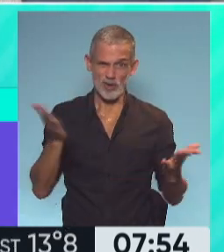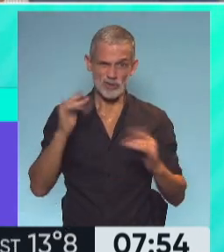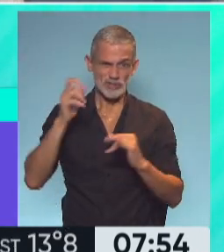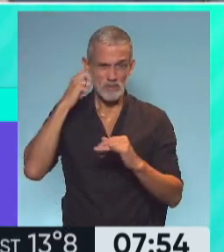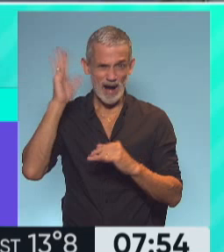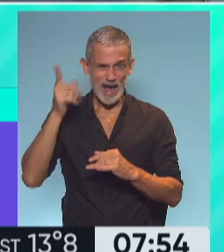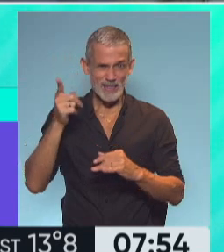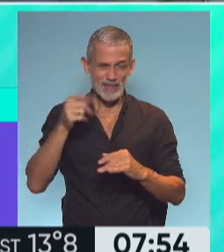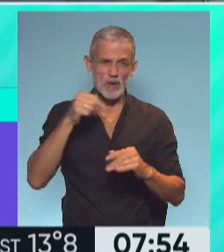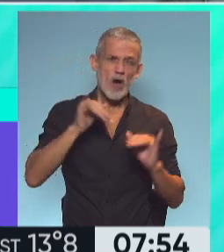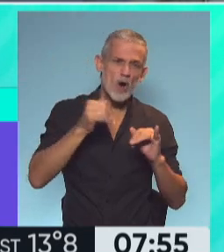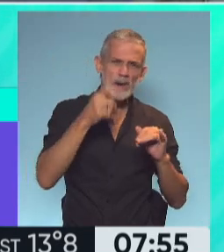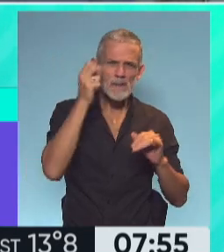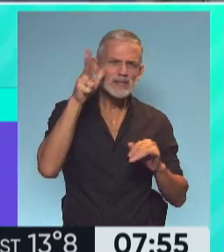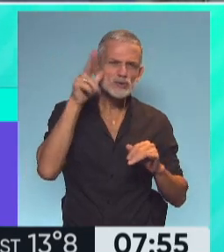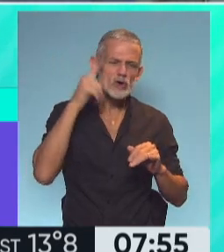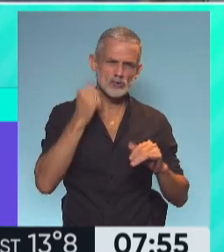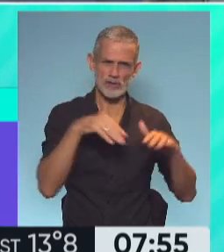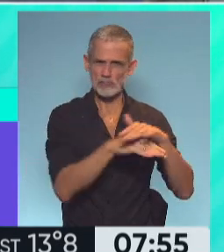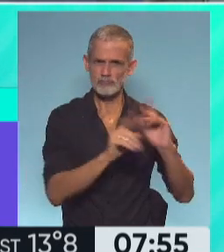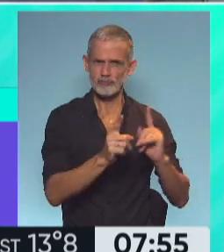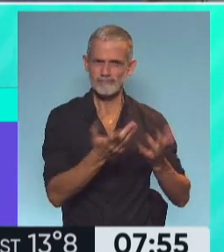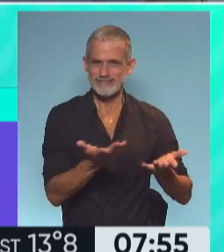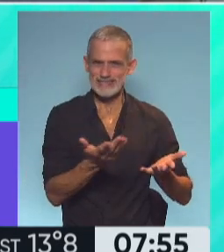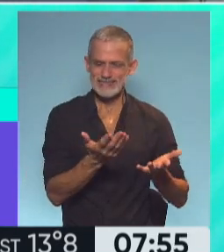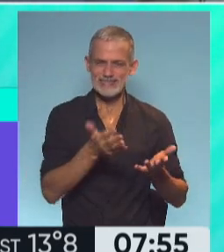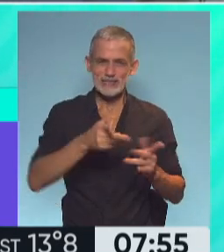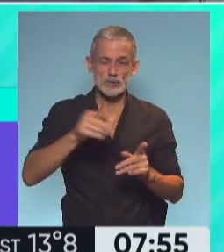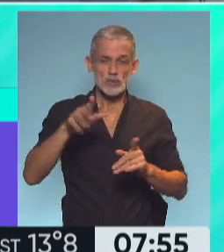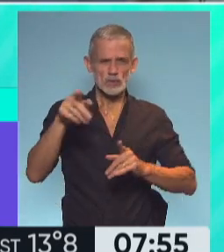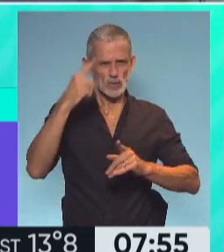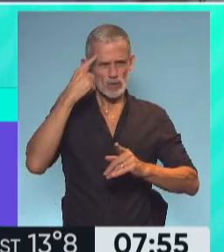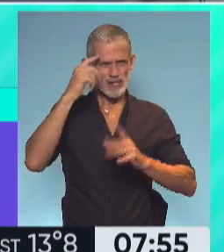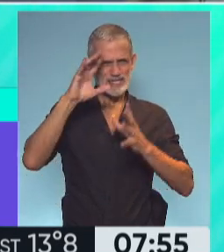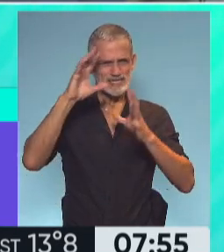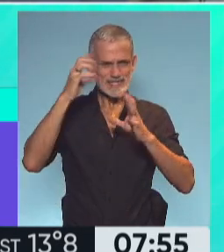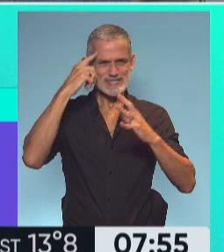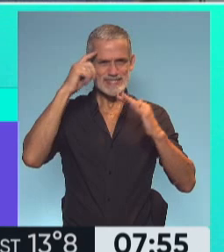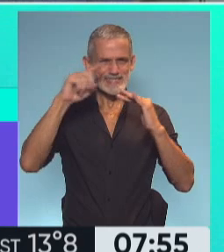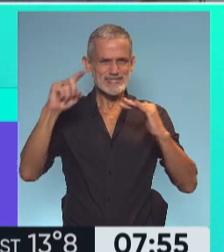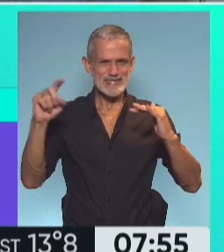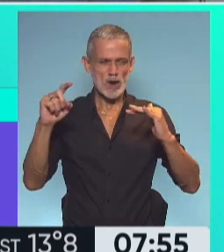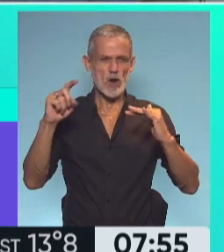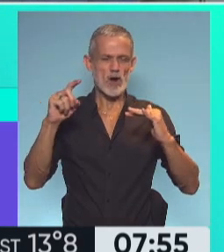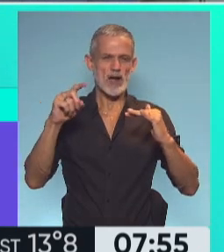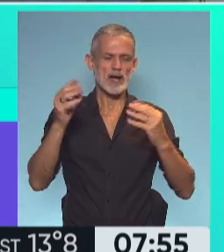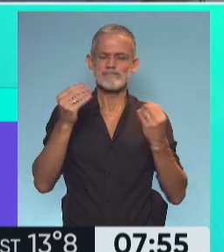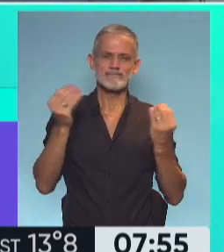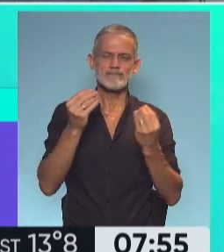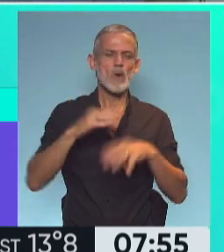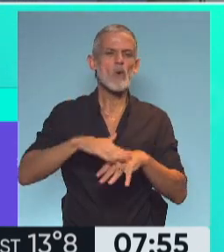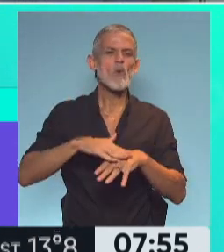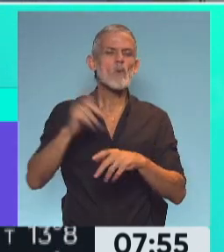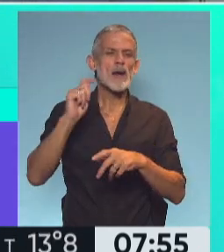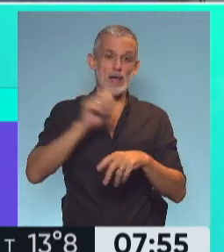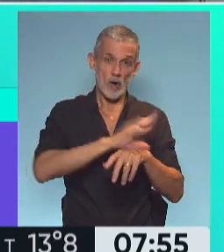gente más grande, y lo tienen también ustedes en las cuestiones cognitivas o neurológicas. ¿Cuánto de la culpa de todo esto lo